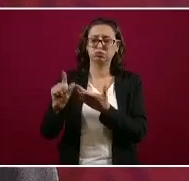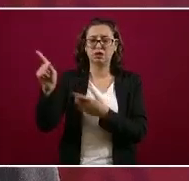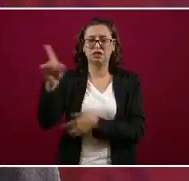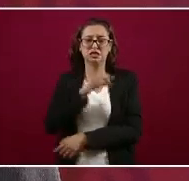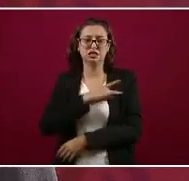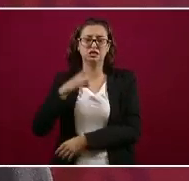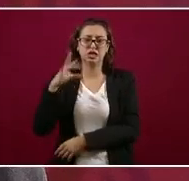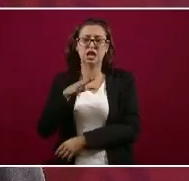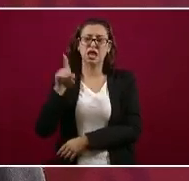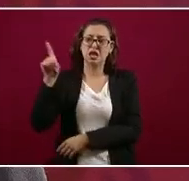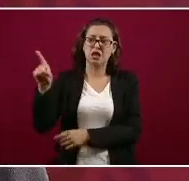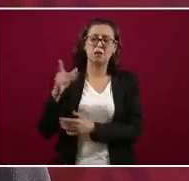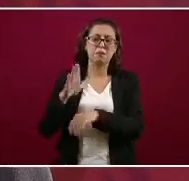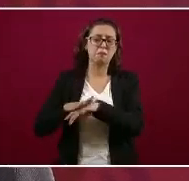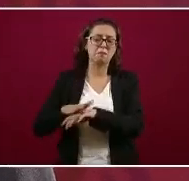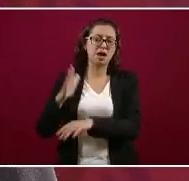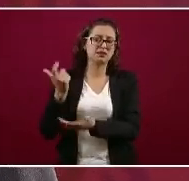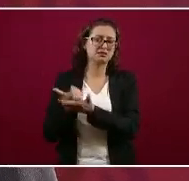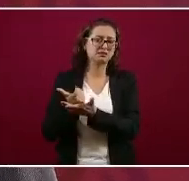china